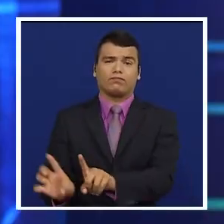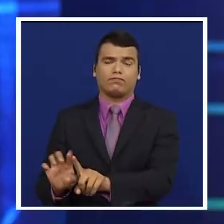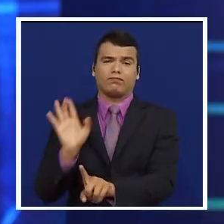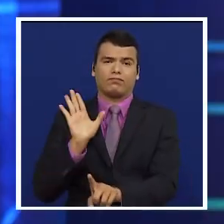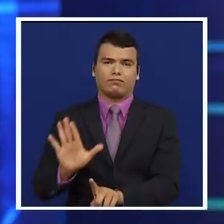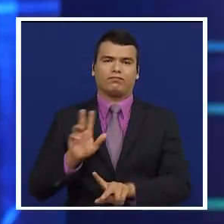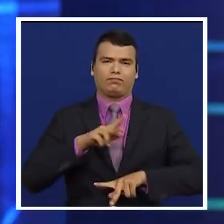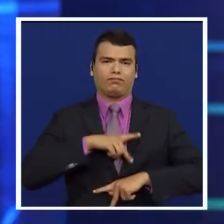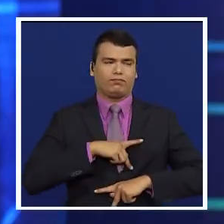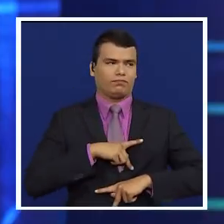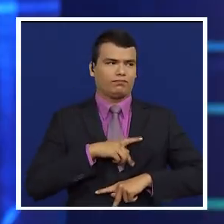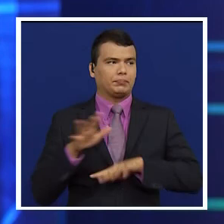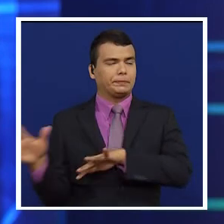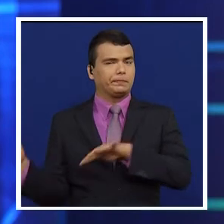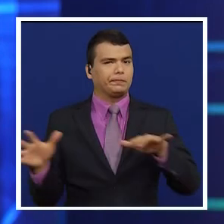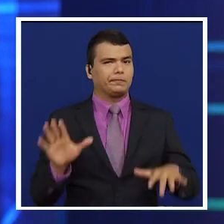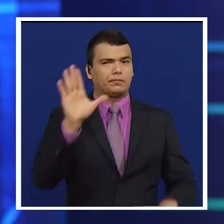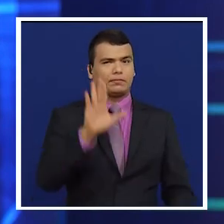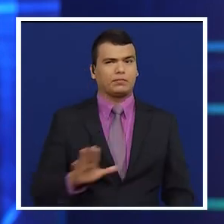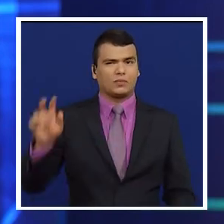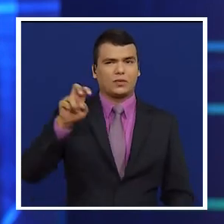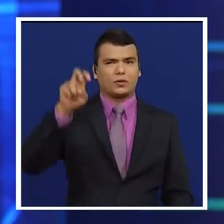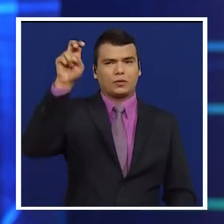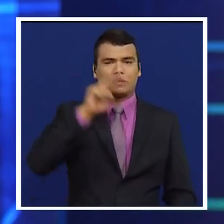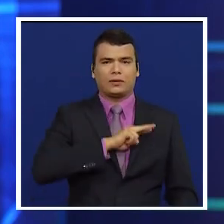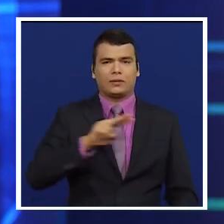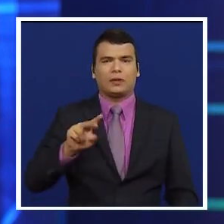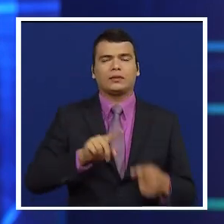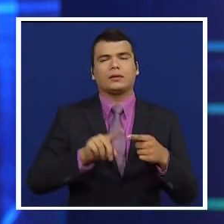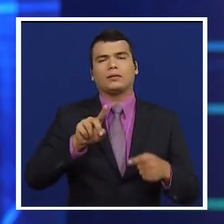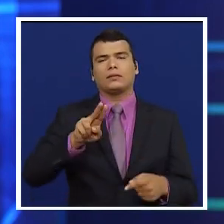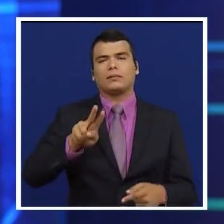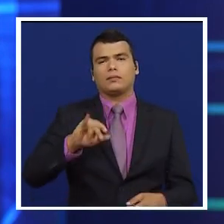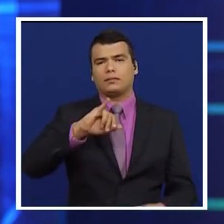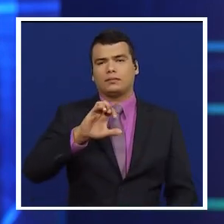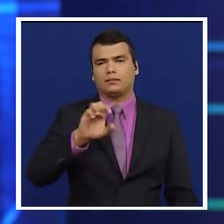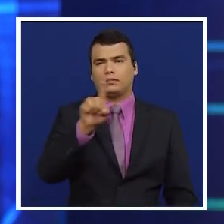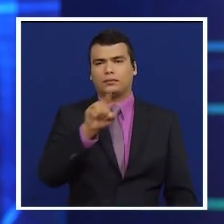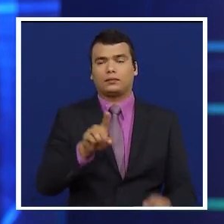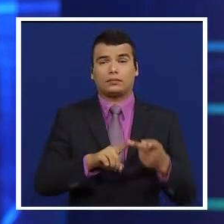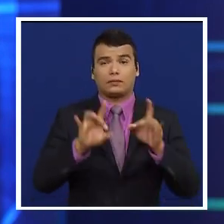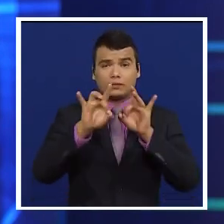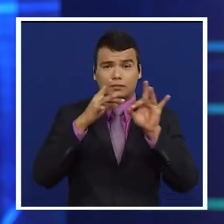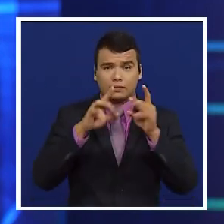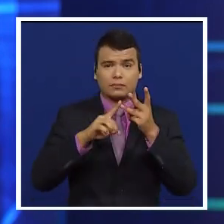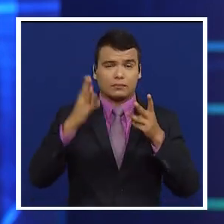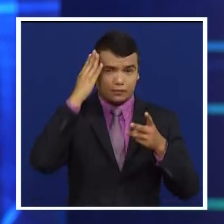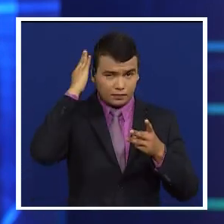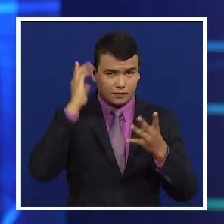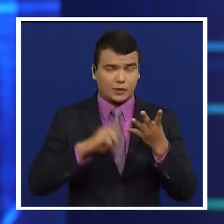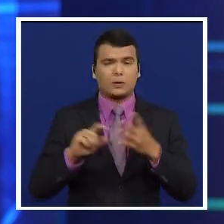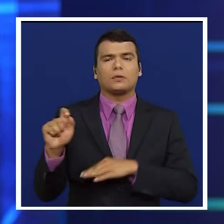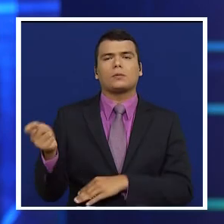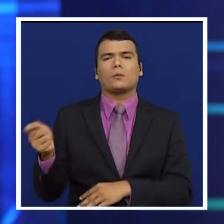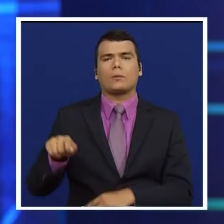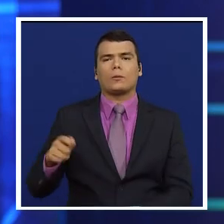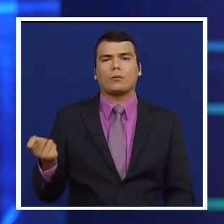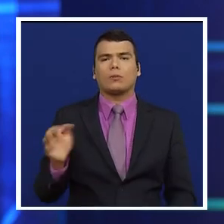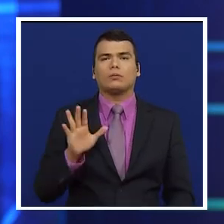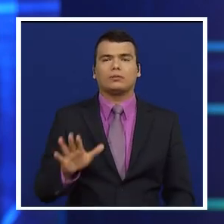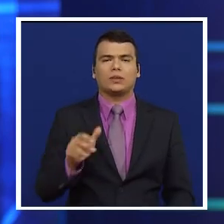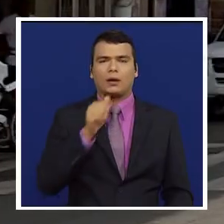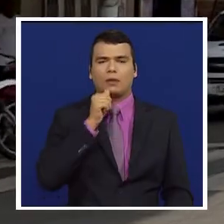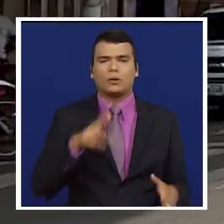Los municipios del norte del Valle, Viges, Arzal, La Unión, La Victoria y La Unión afrontan el racionamiento de agua y esto se